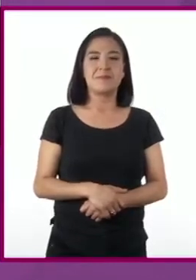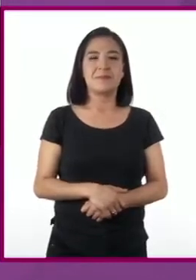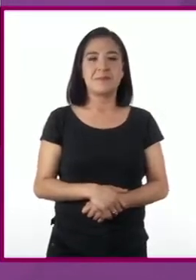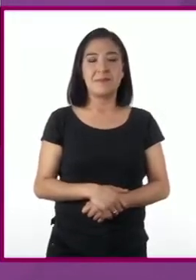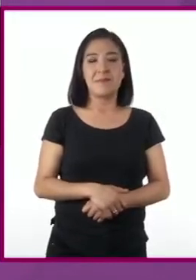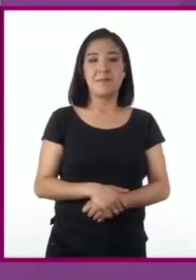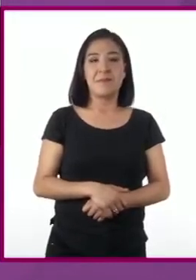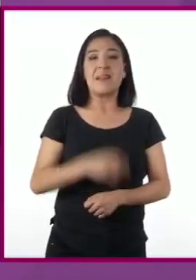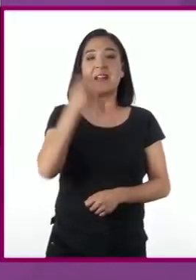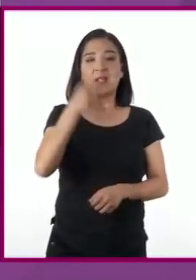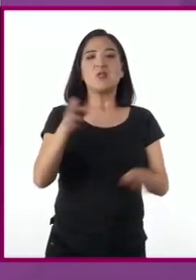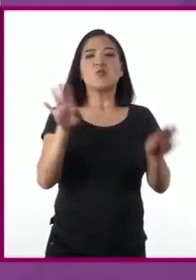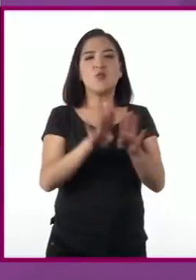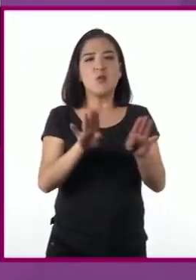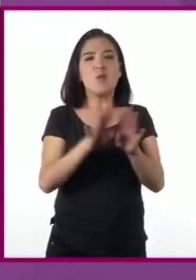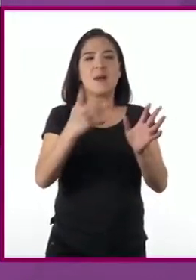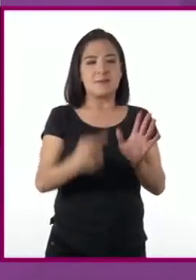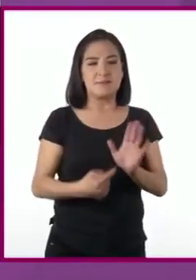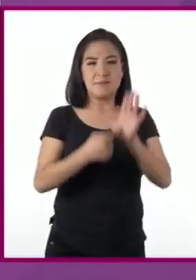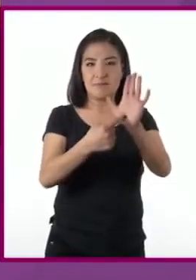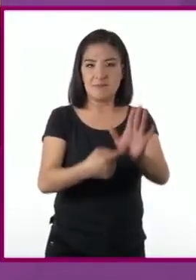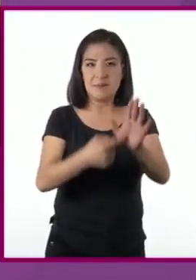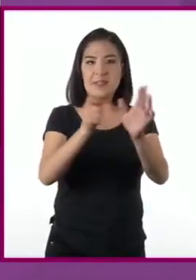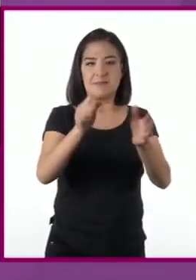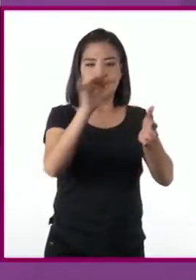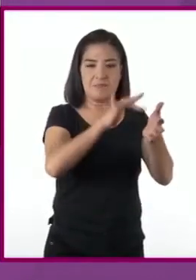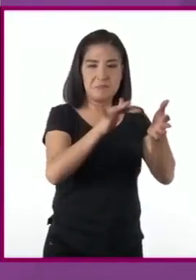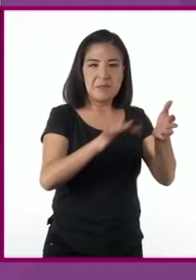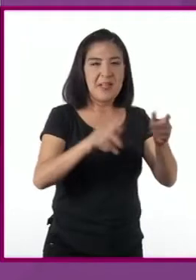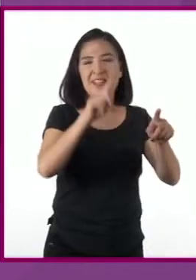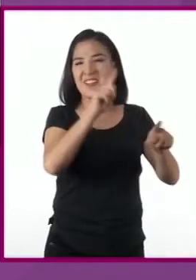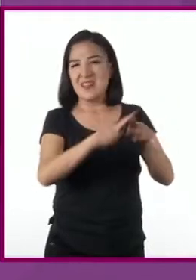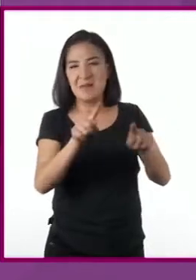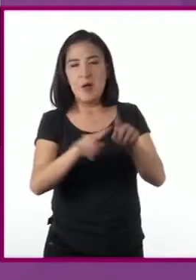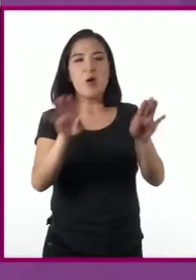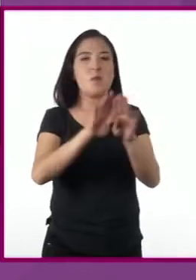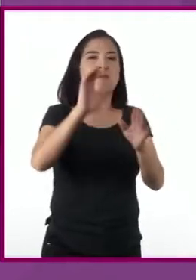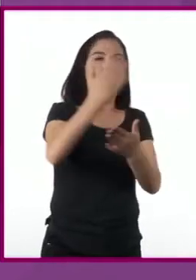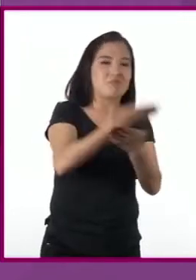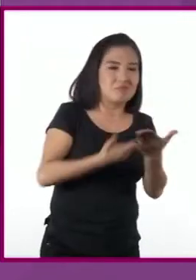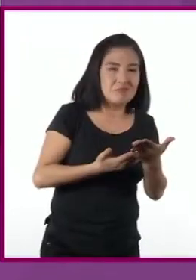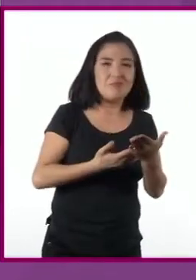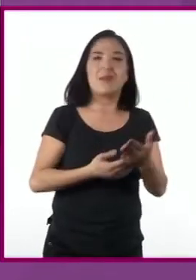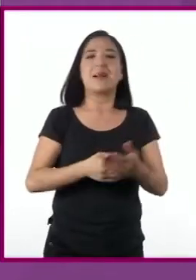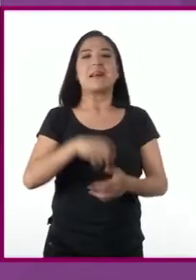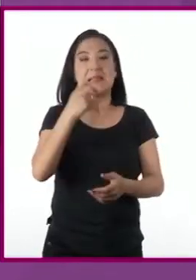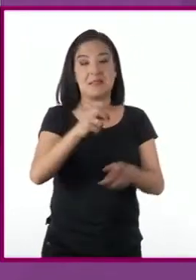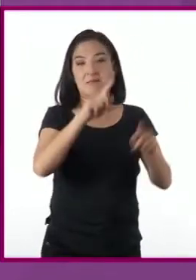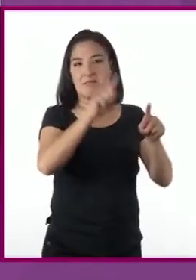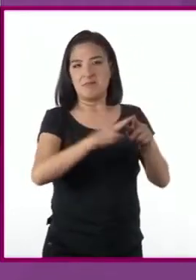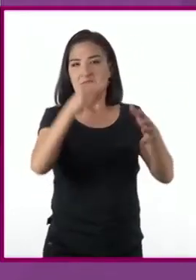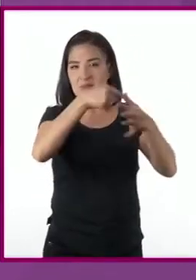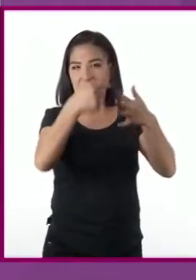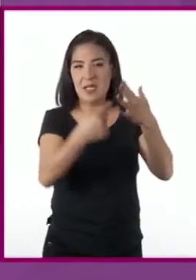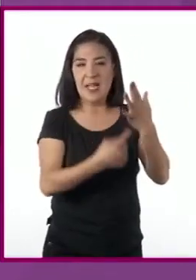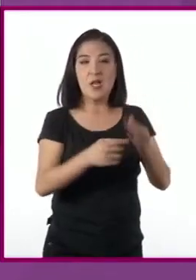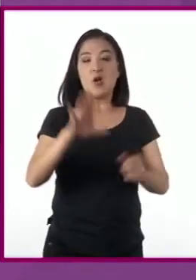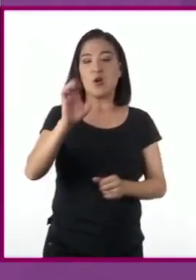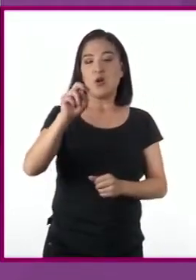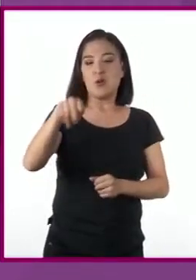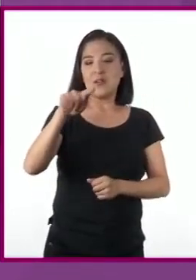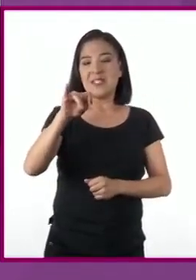De acuerdo con la manera en que se presenta un texto en cualquier tipo de escrito o documento, estos se clasifican en